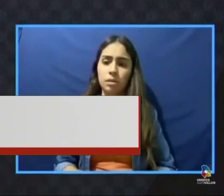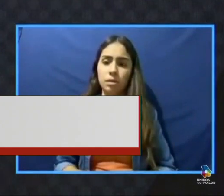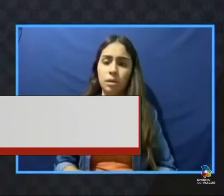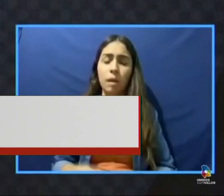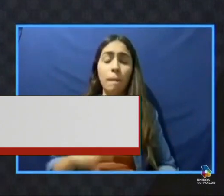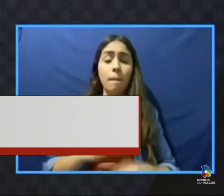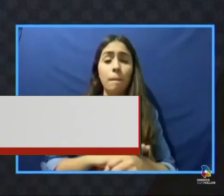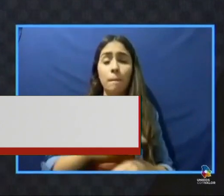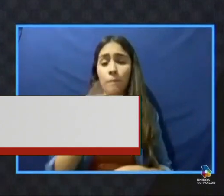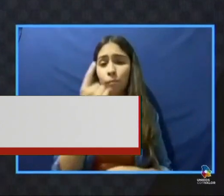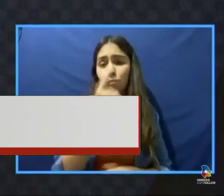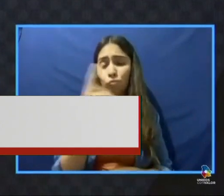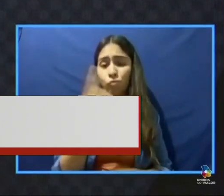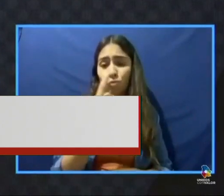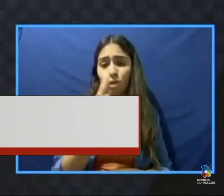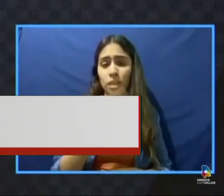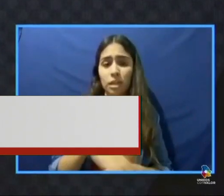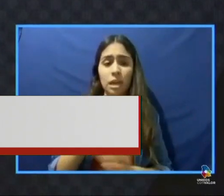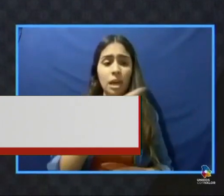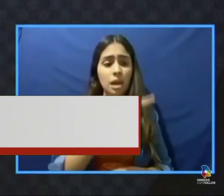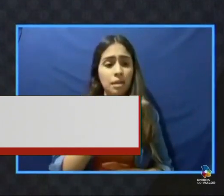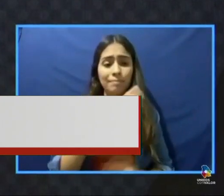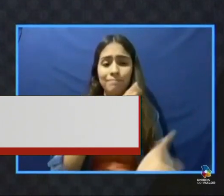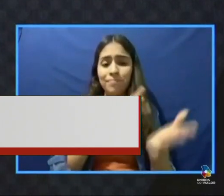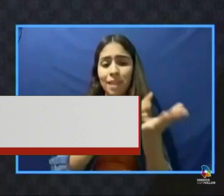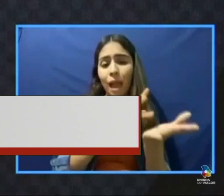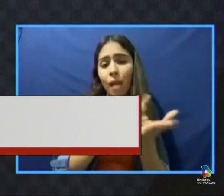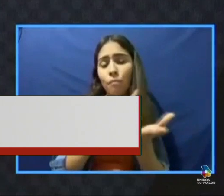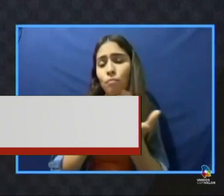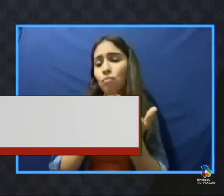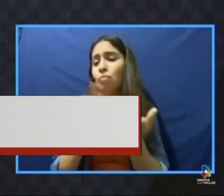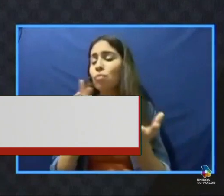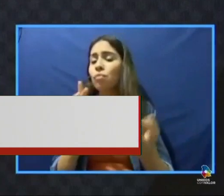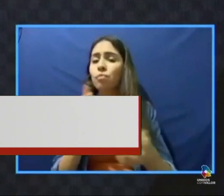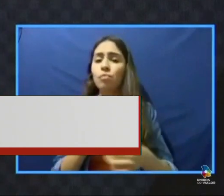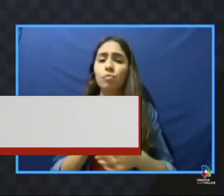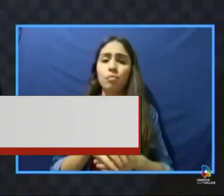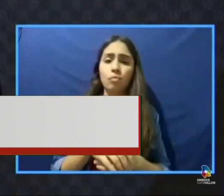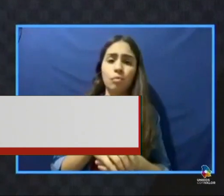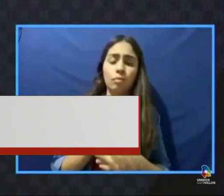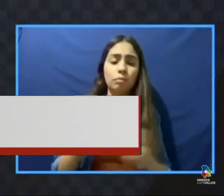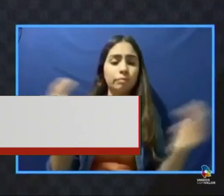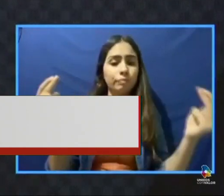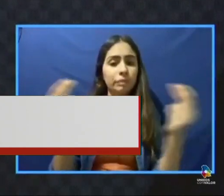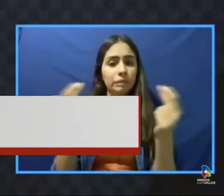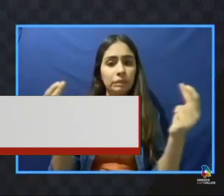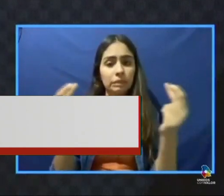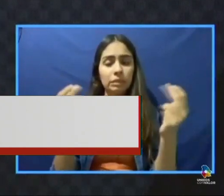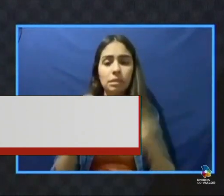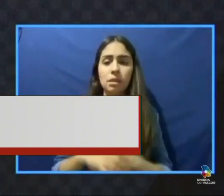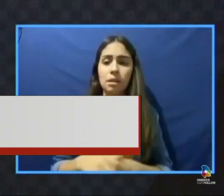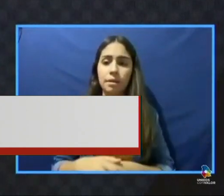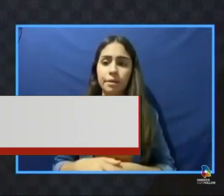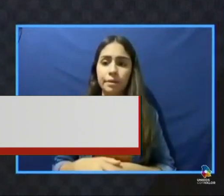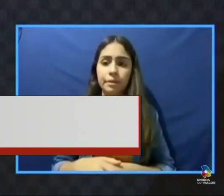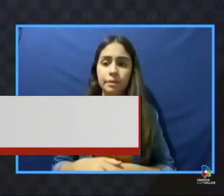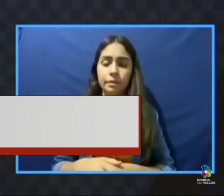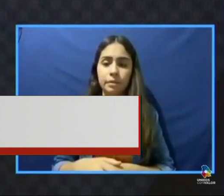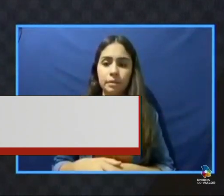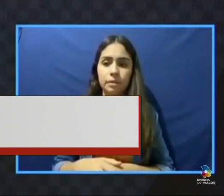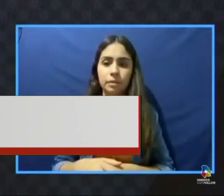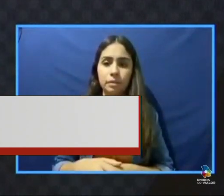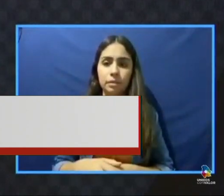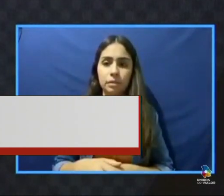globalizado que hoy vivimos. Y celebro que el presidente